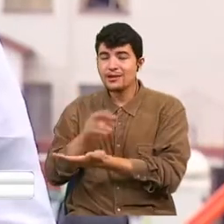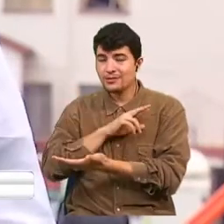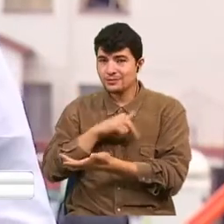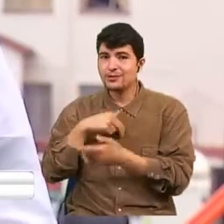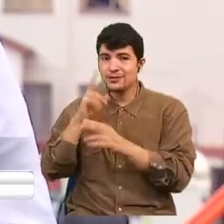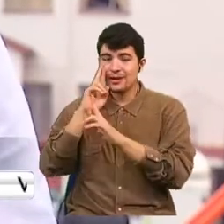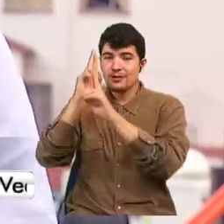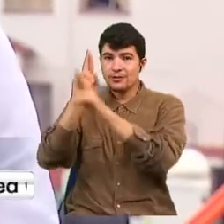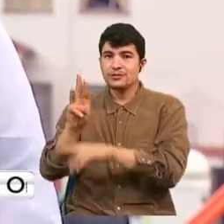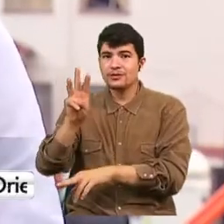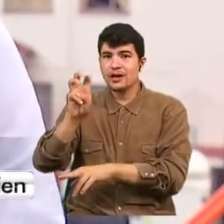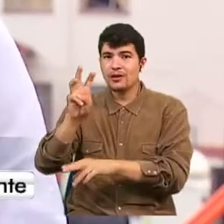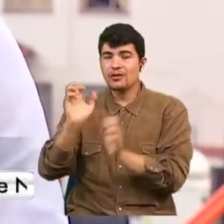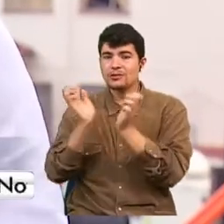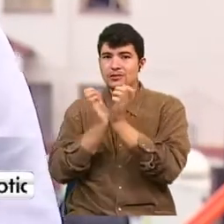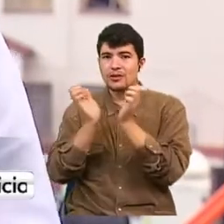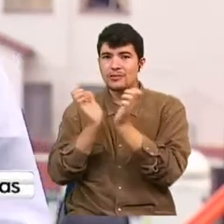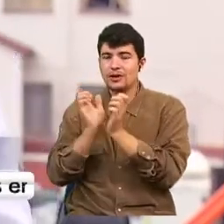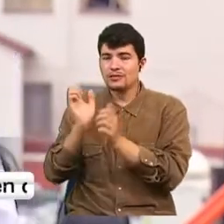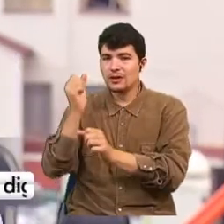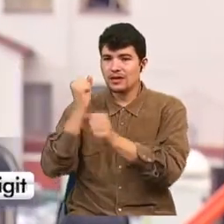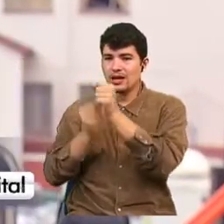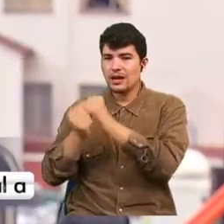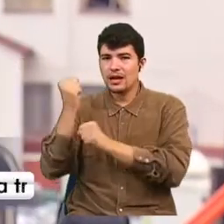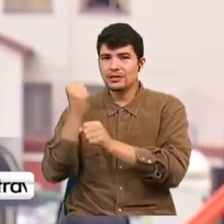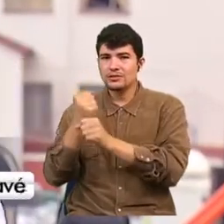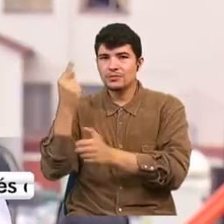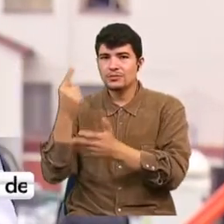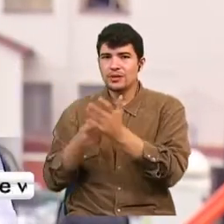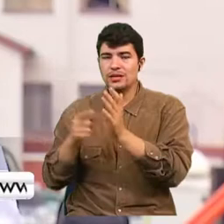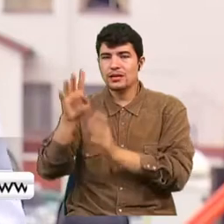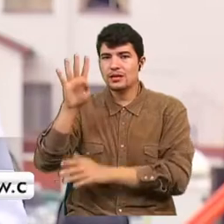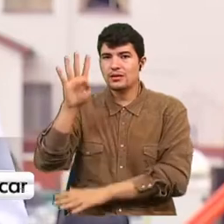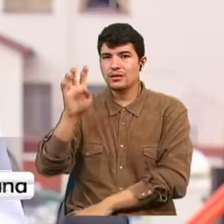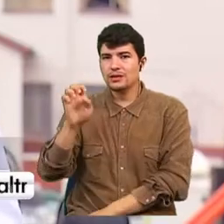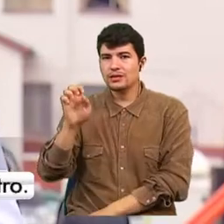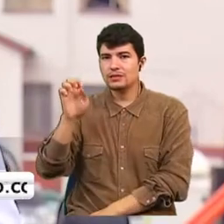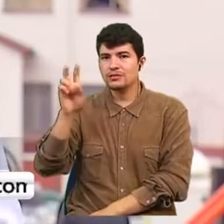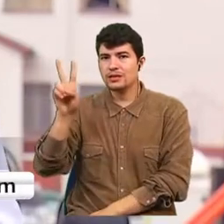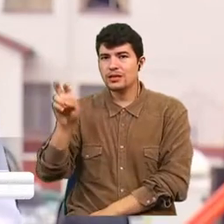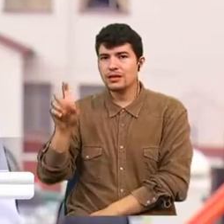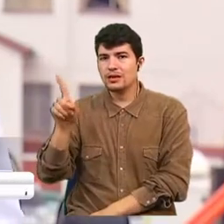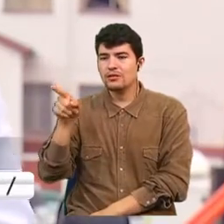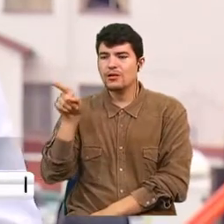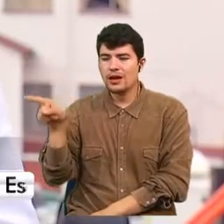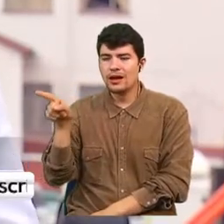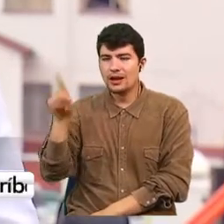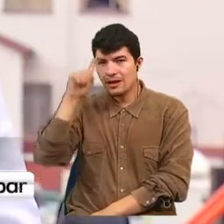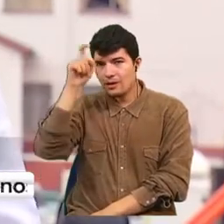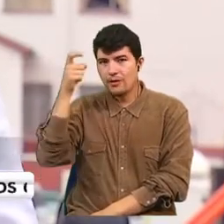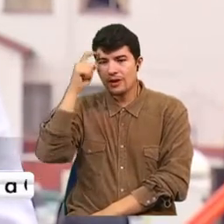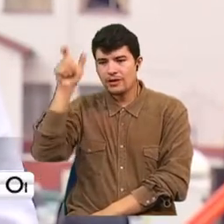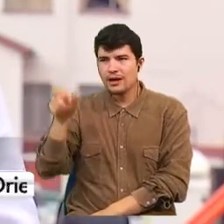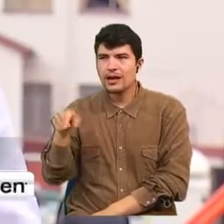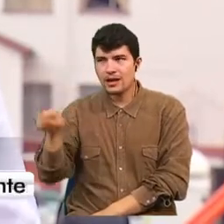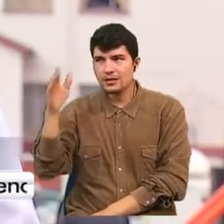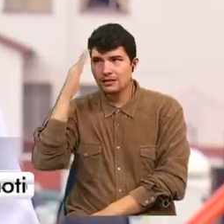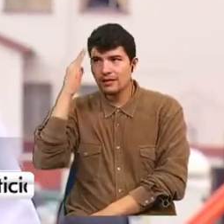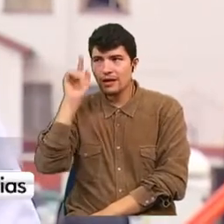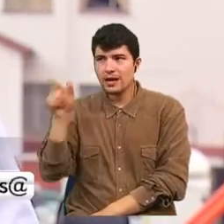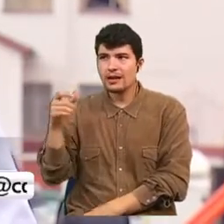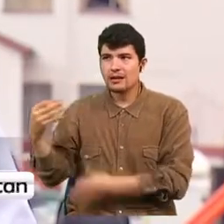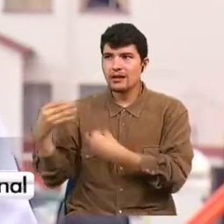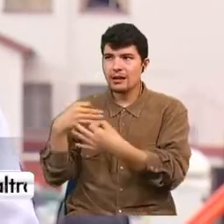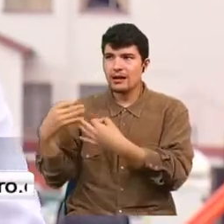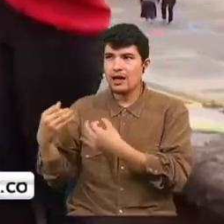8 de mayo de 1781, que ya el señor gobernador les estuvo hablando, que sabe mucho más de historia. Nos ha enseñado, nos ha dejado